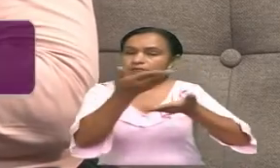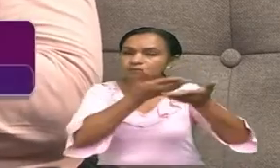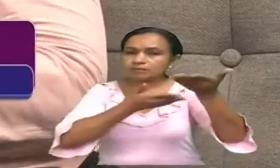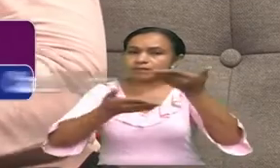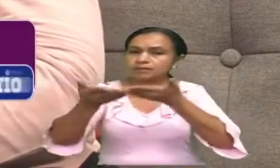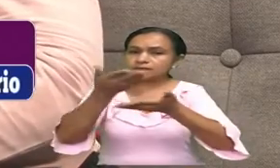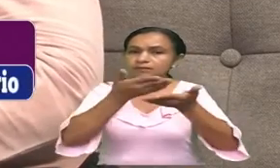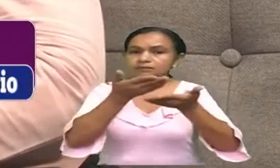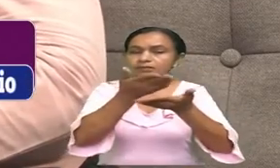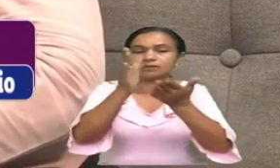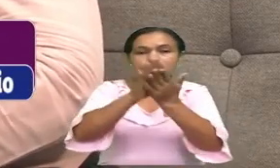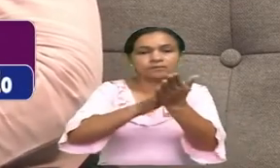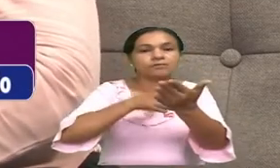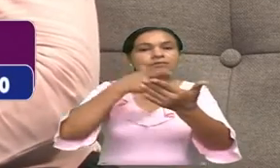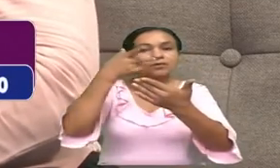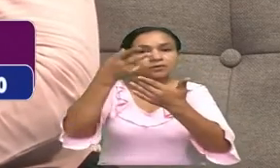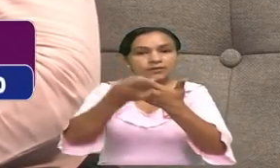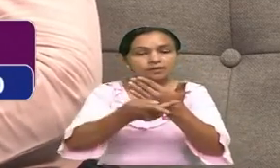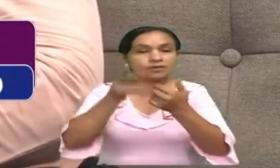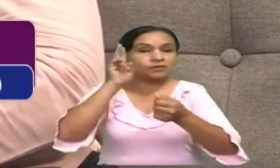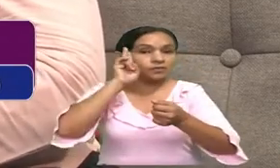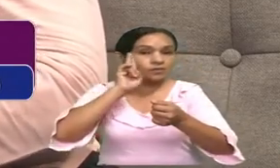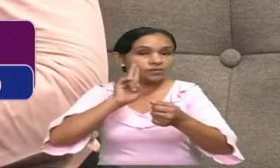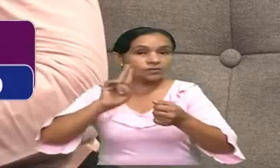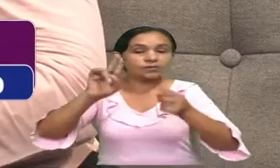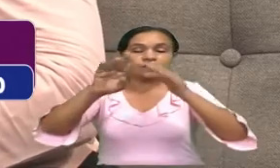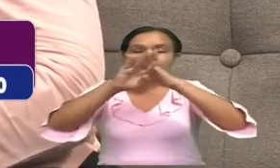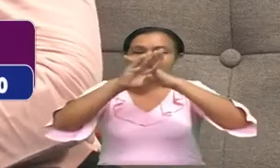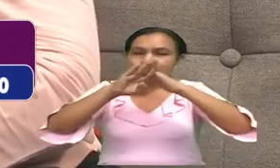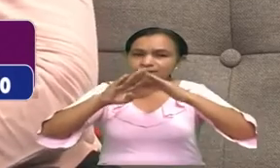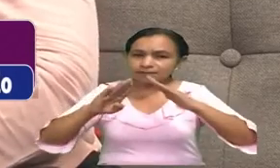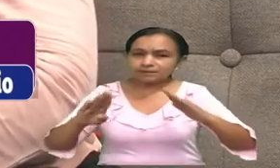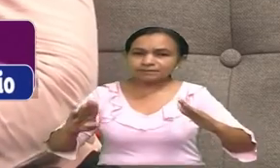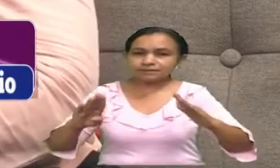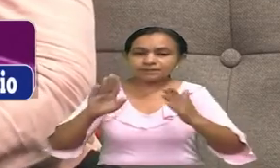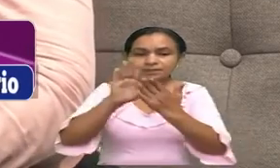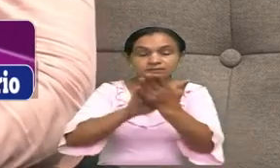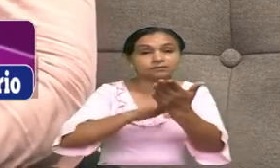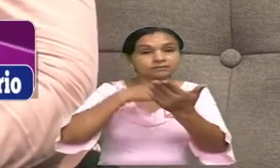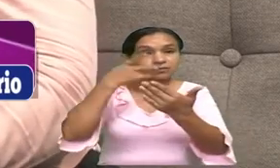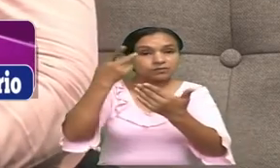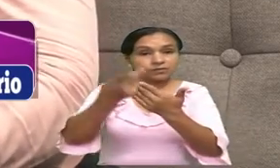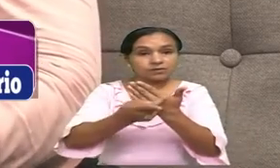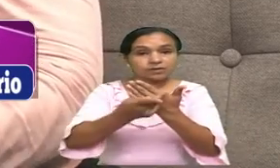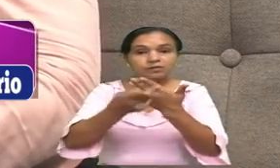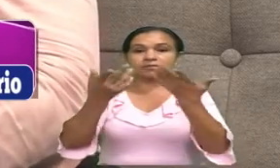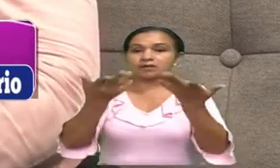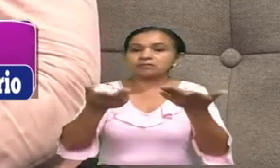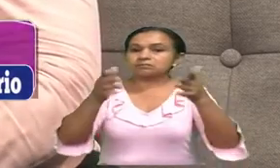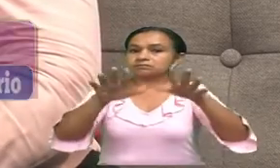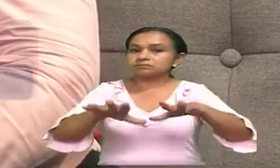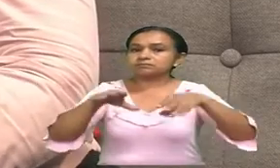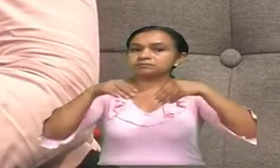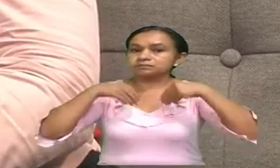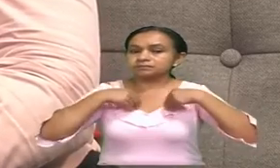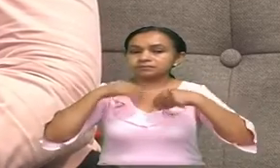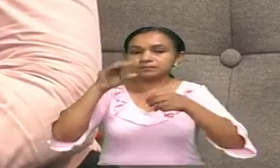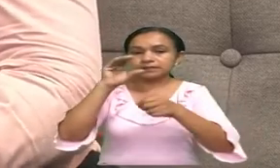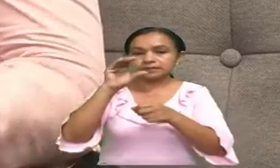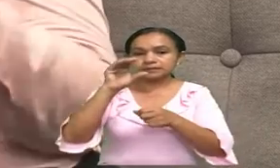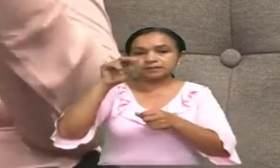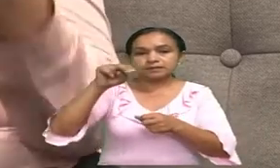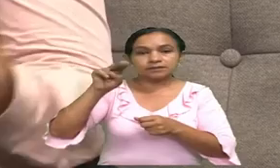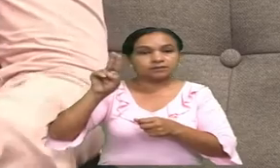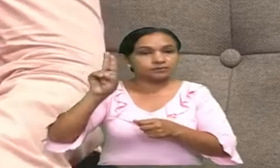ellos el programa de Universidad para la Paz, porque es un programa que ha sido aprobado en el CNU, que